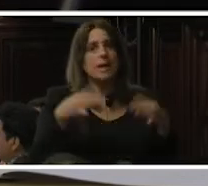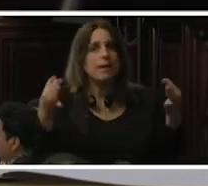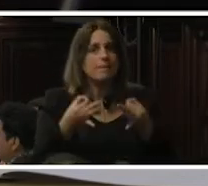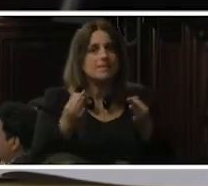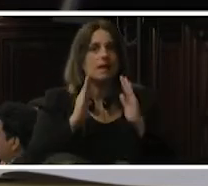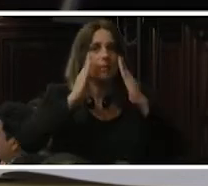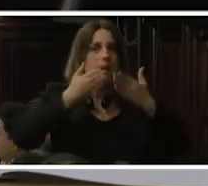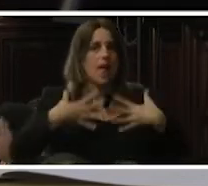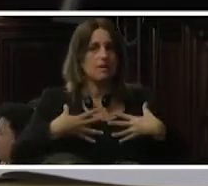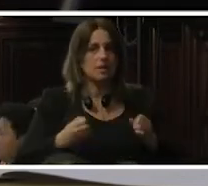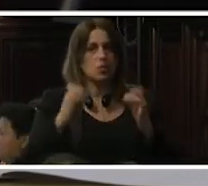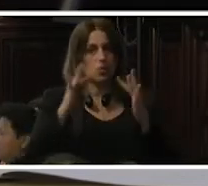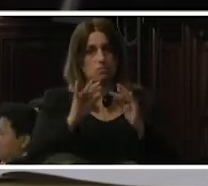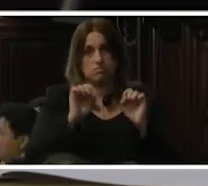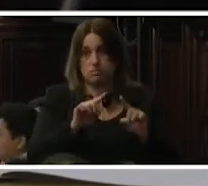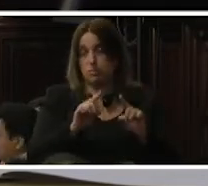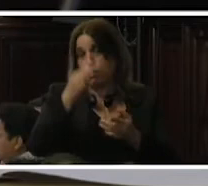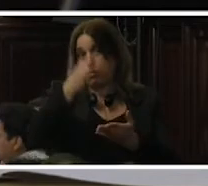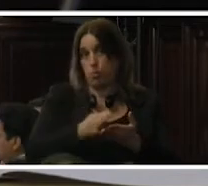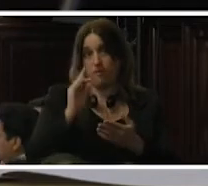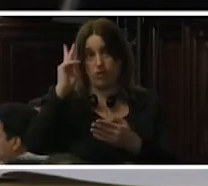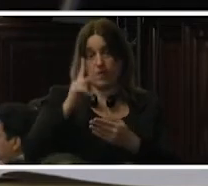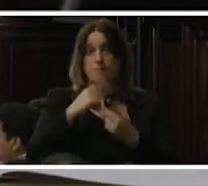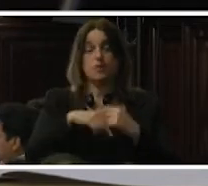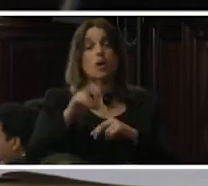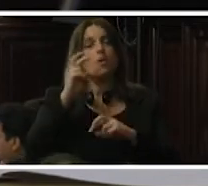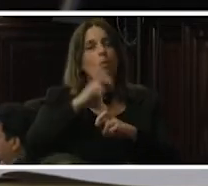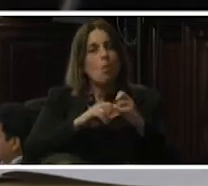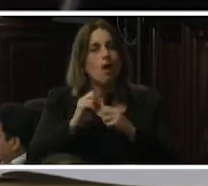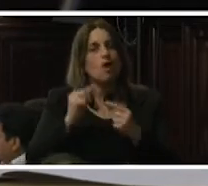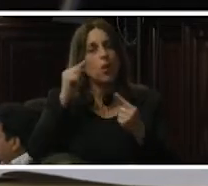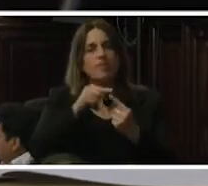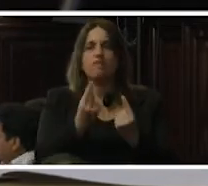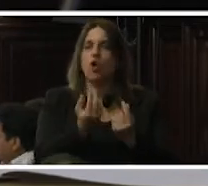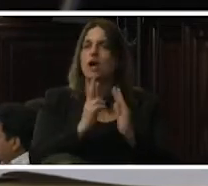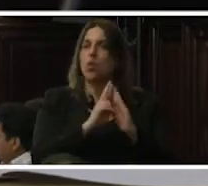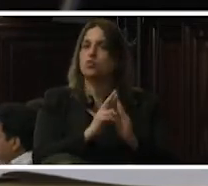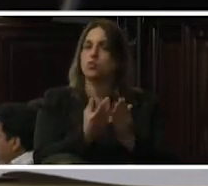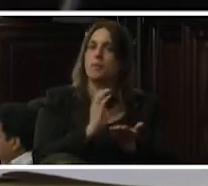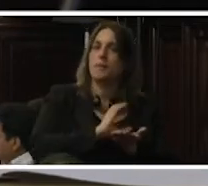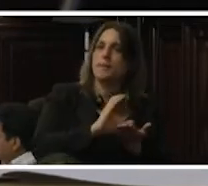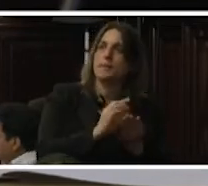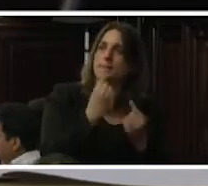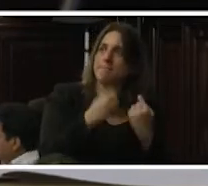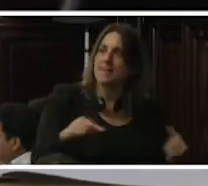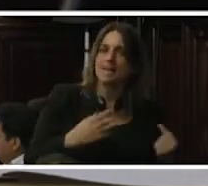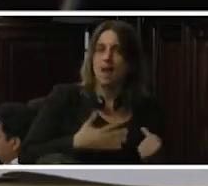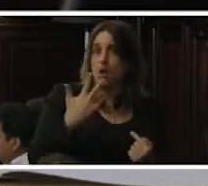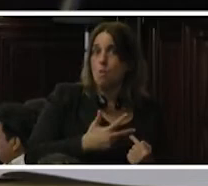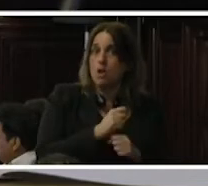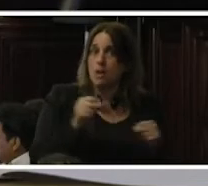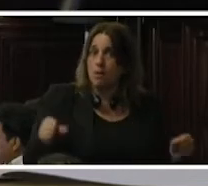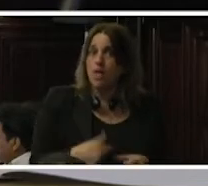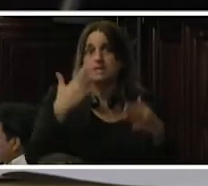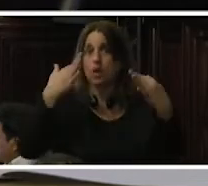para los pueblos en contacto inicial. Destinar los recursos materiales y humanos necesarios para la implementación de las